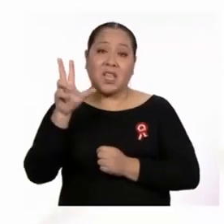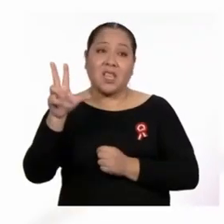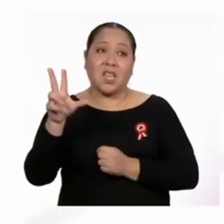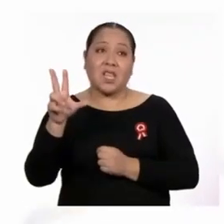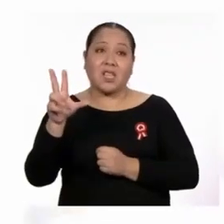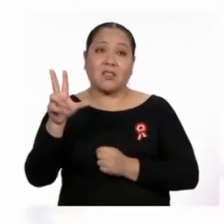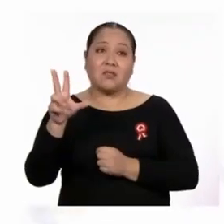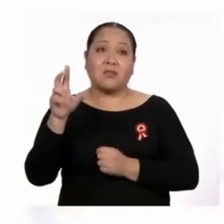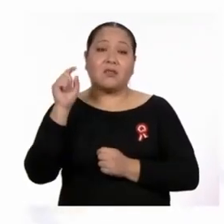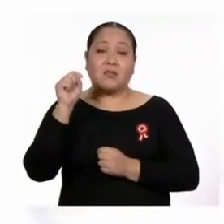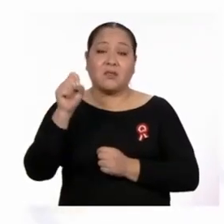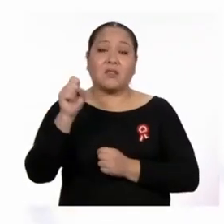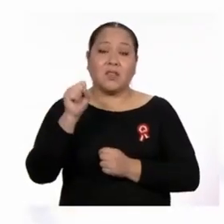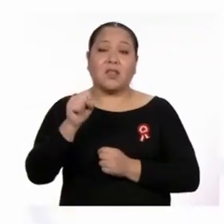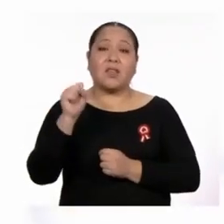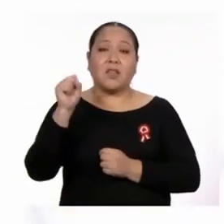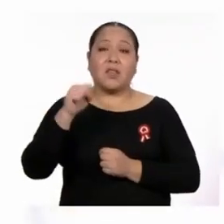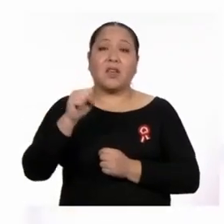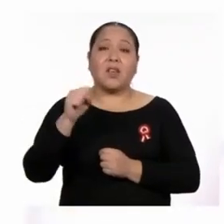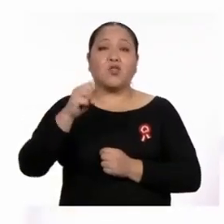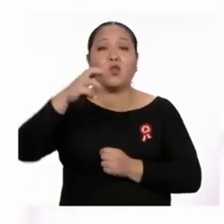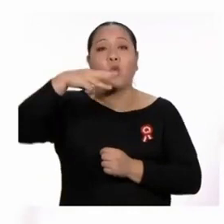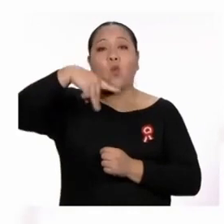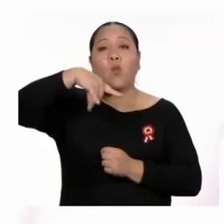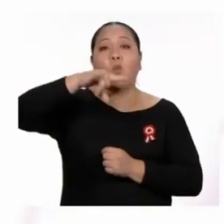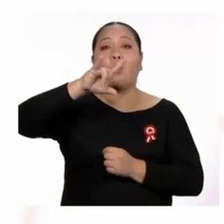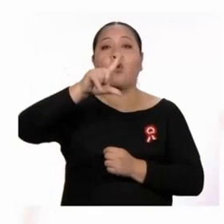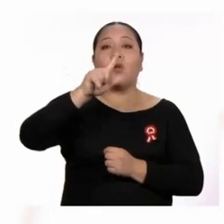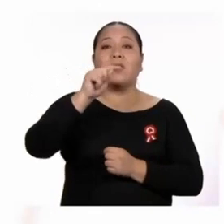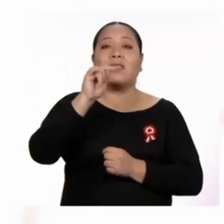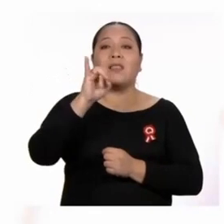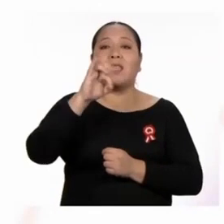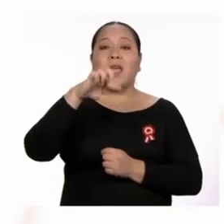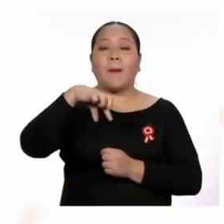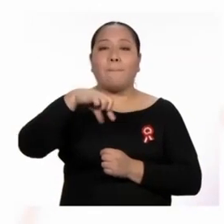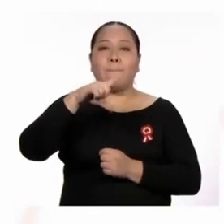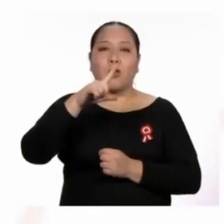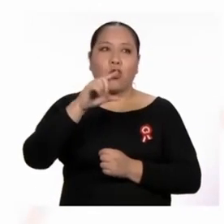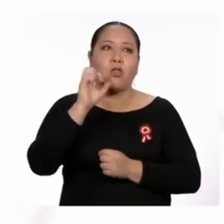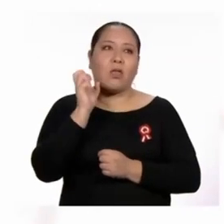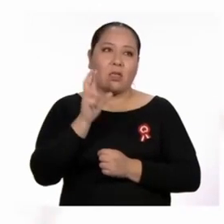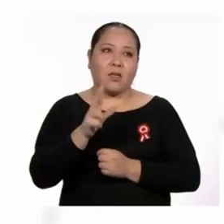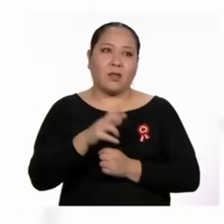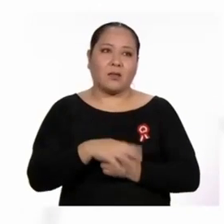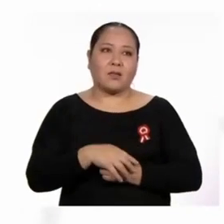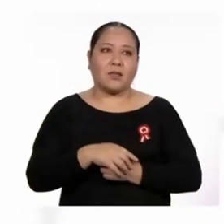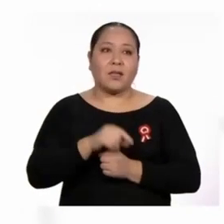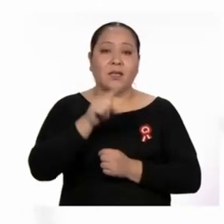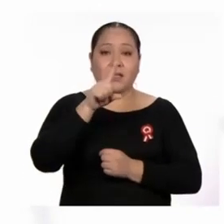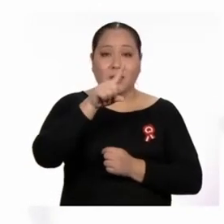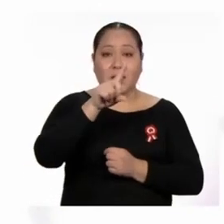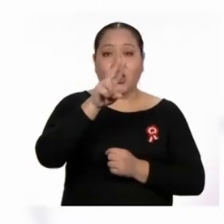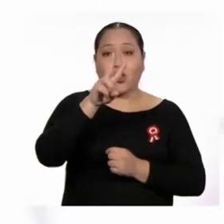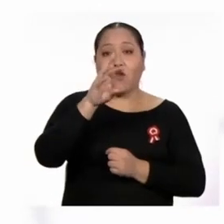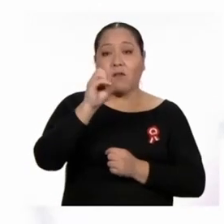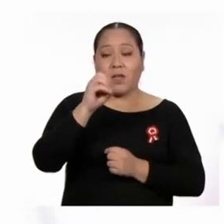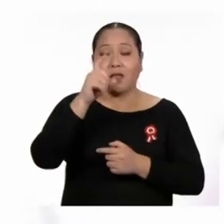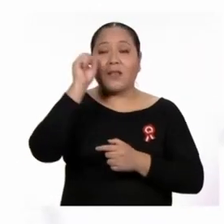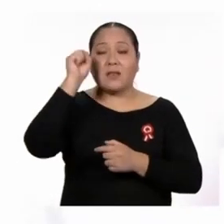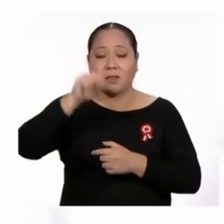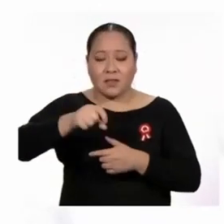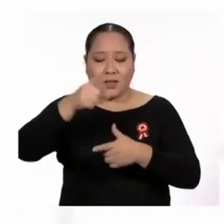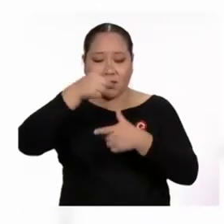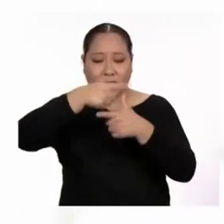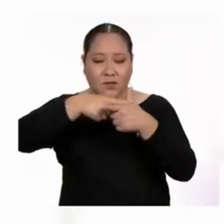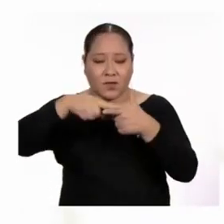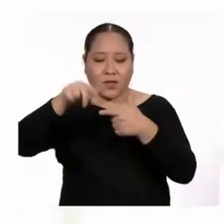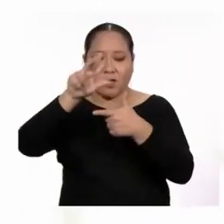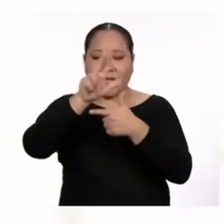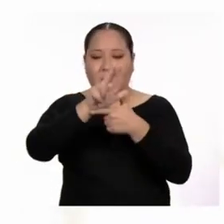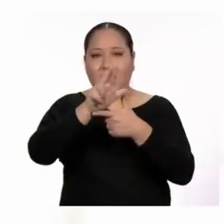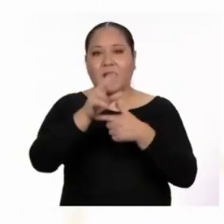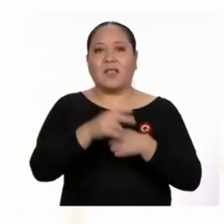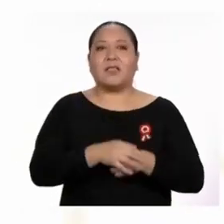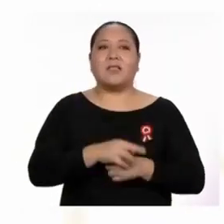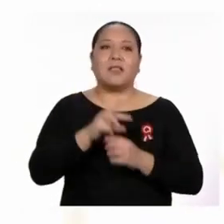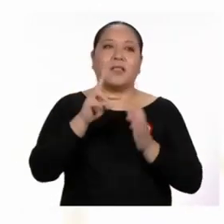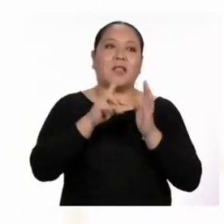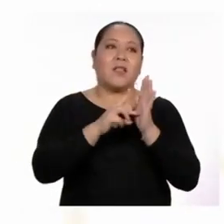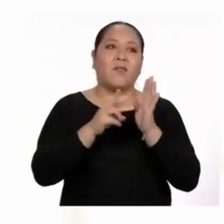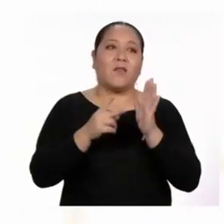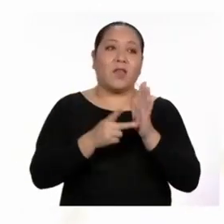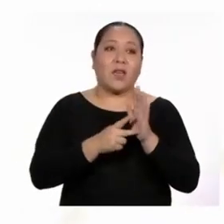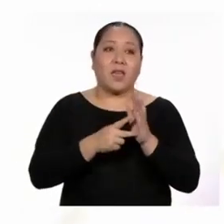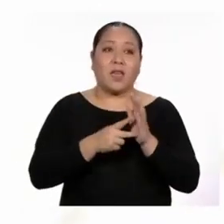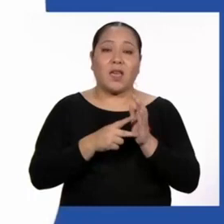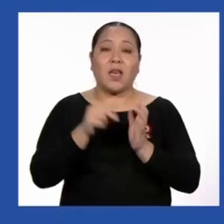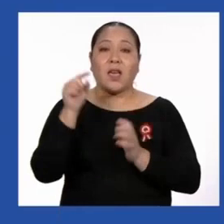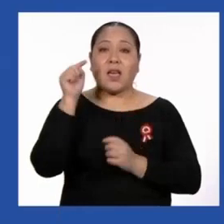3 es múltiplo de 3. Con eso tenemos que 120 es divisible por 3. Eso quiere decir que uno de